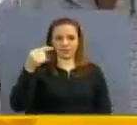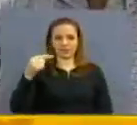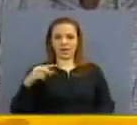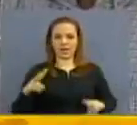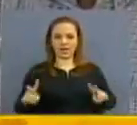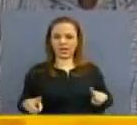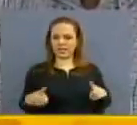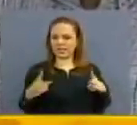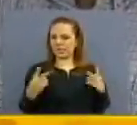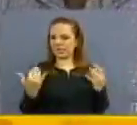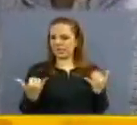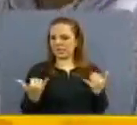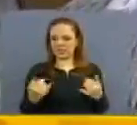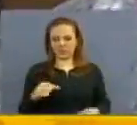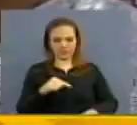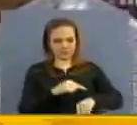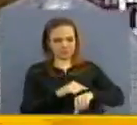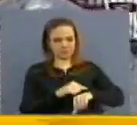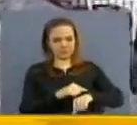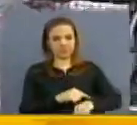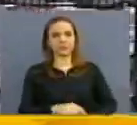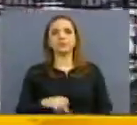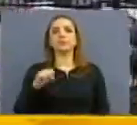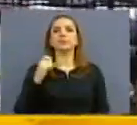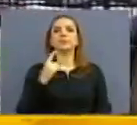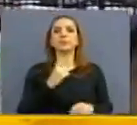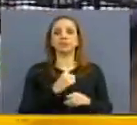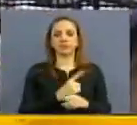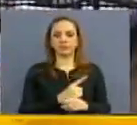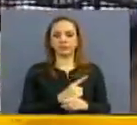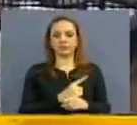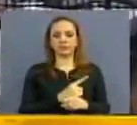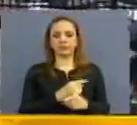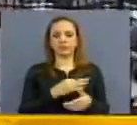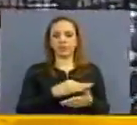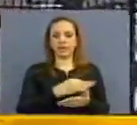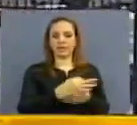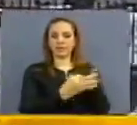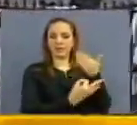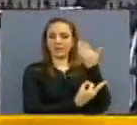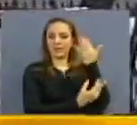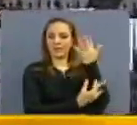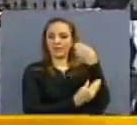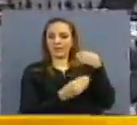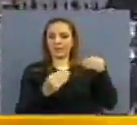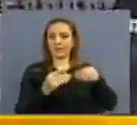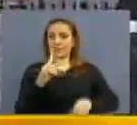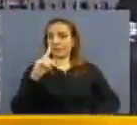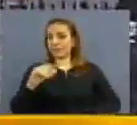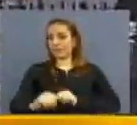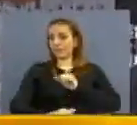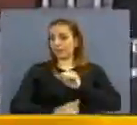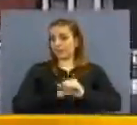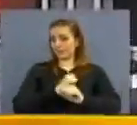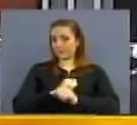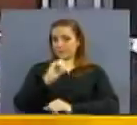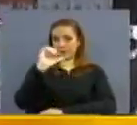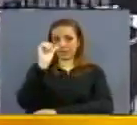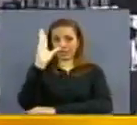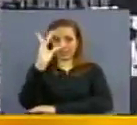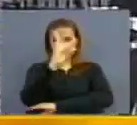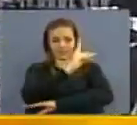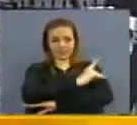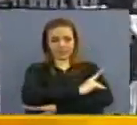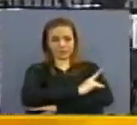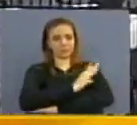usted, a esta hora. Sí, efectivamente, la población está esperando desde hace más de un año y 15 de diálogo